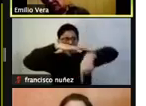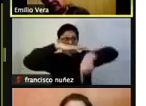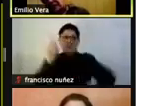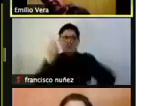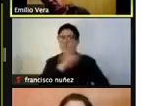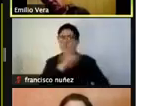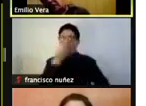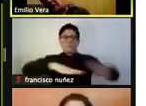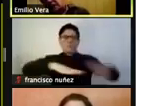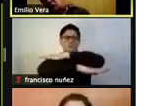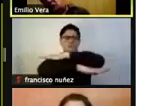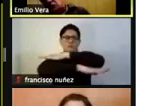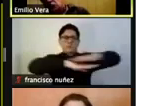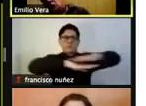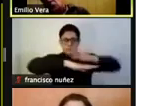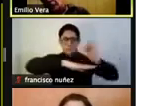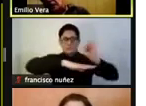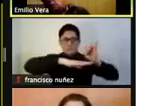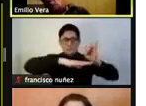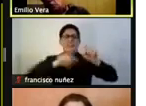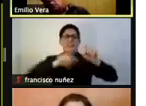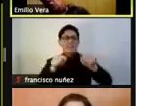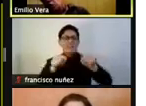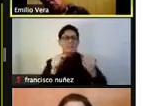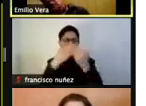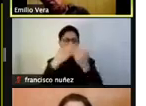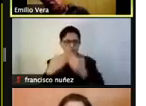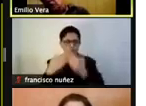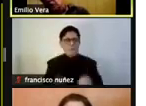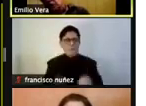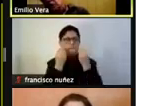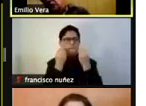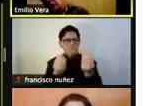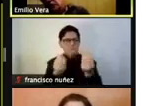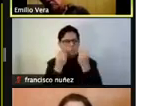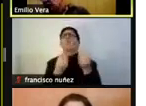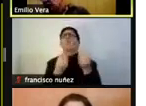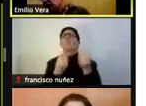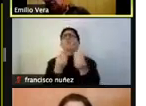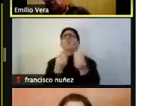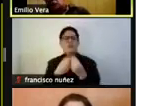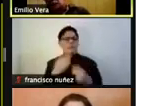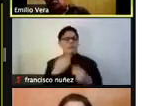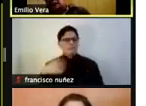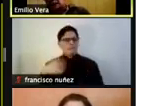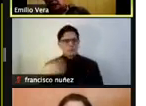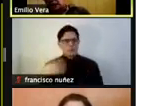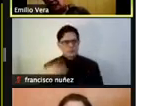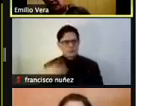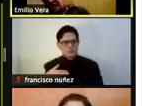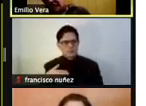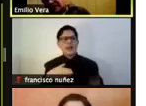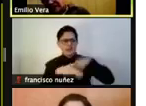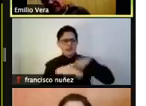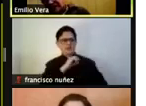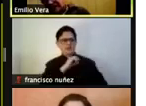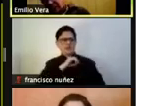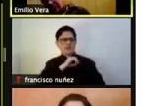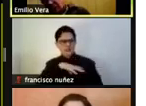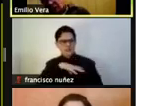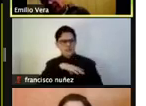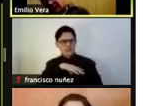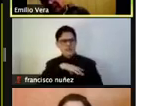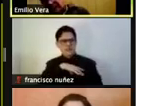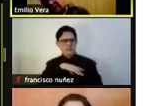es muy importante aquí dentro de Chile, porque este borde aquí entre continente y